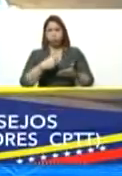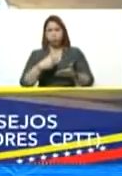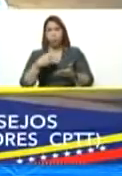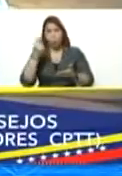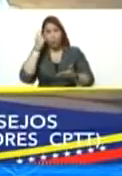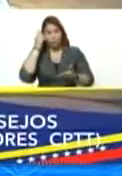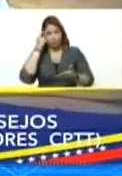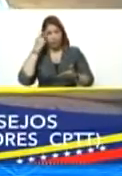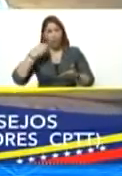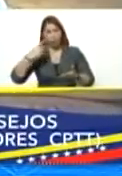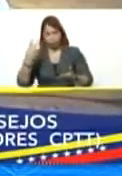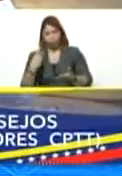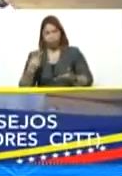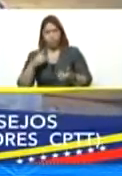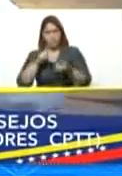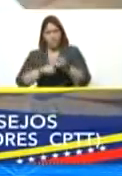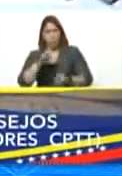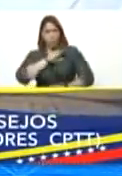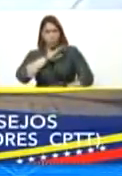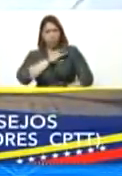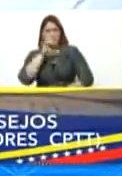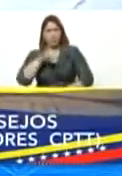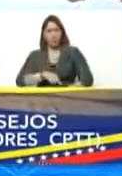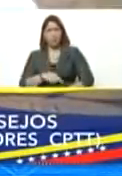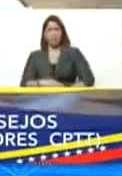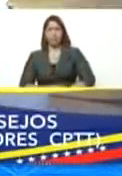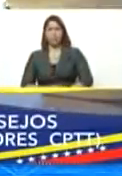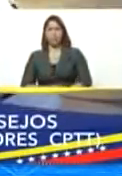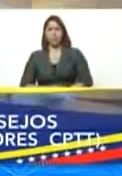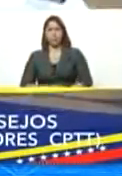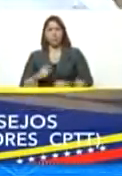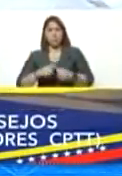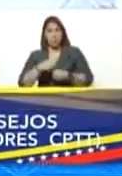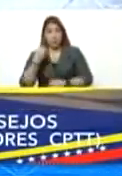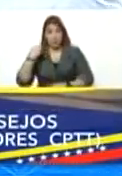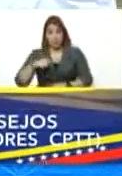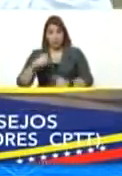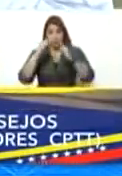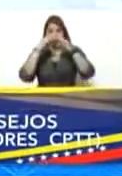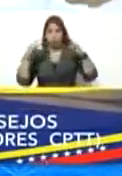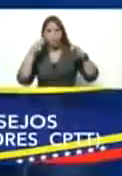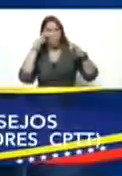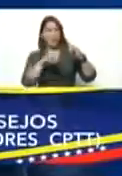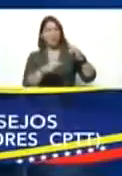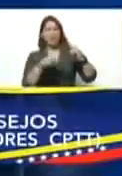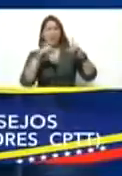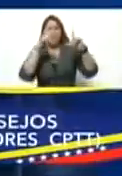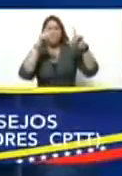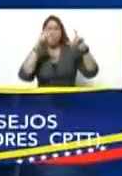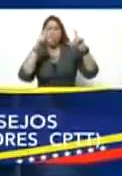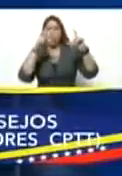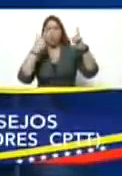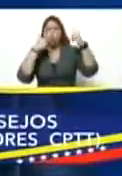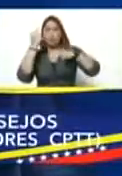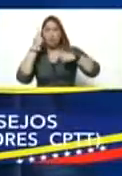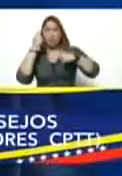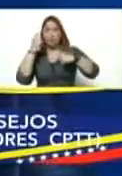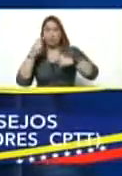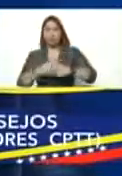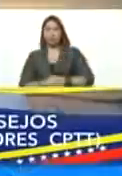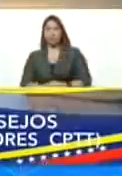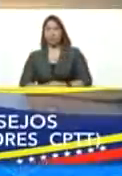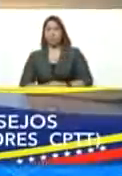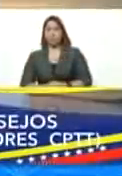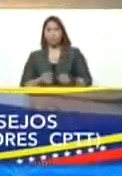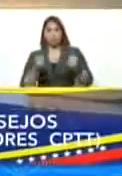compañeros en Chacaíto, teníamos un kiosco y la gente veía en el kiosco la foto de Chávez y venía por cientos a